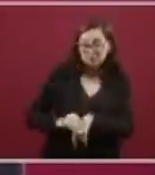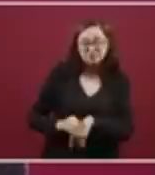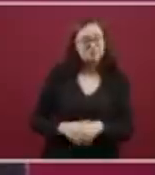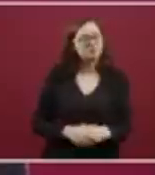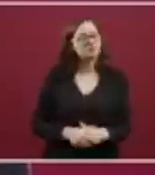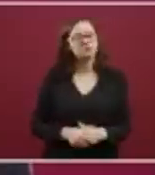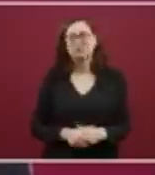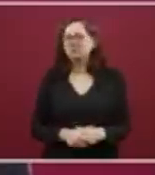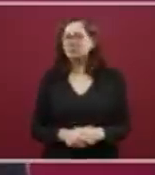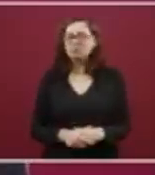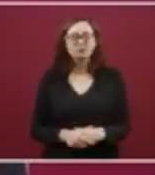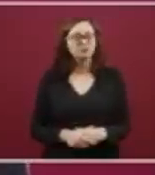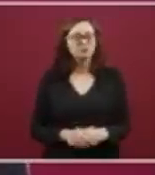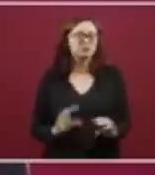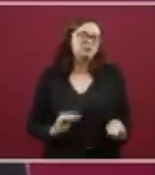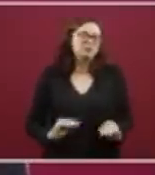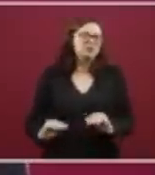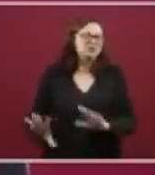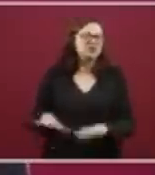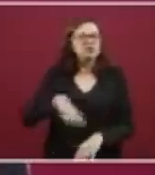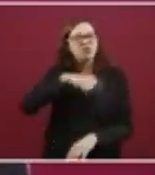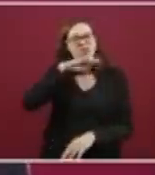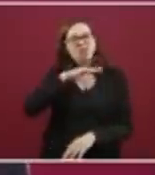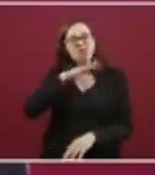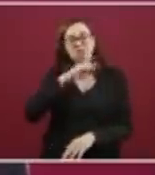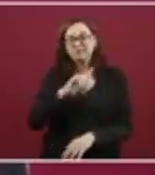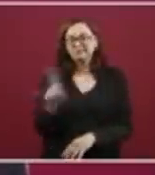no se va a tolerar.